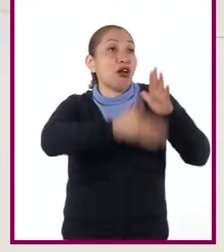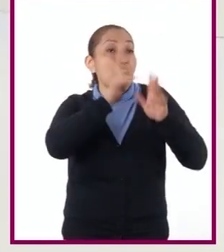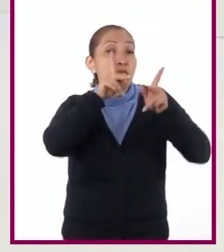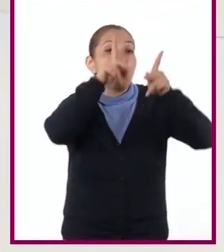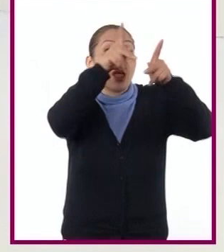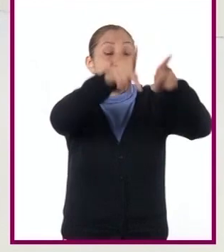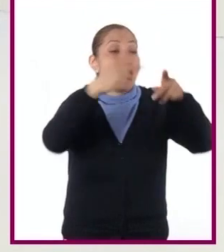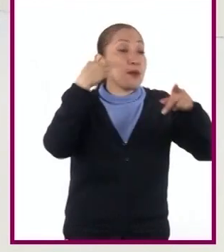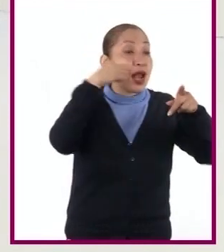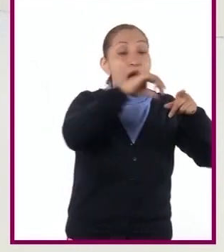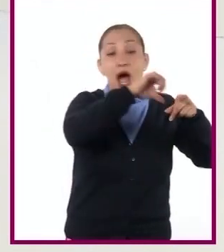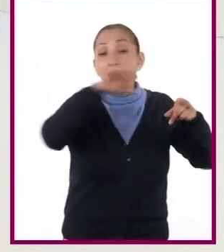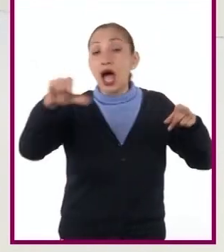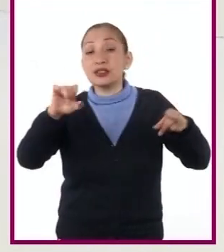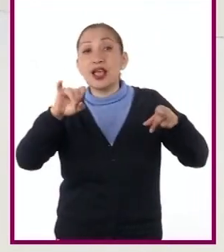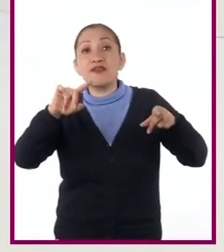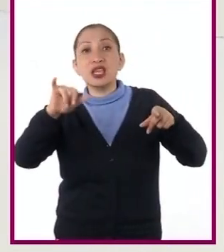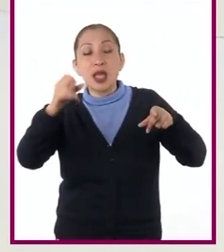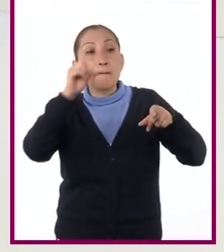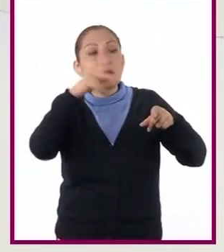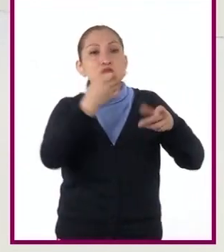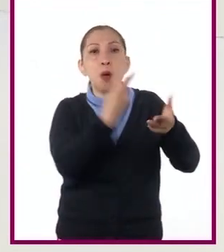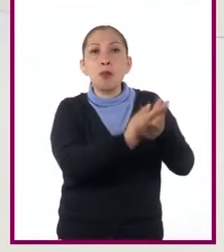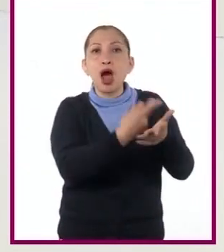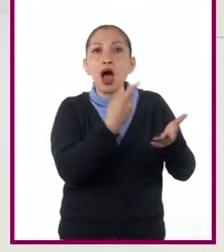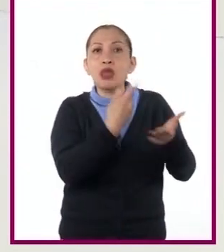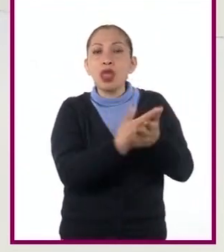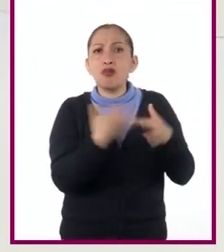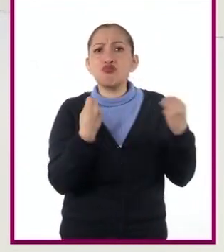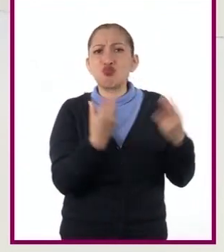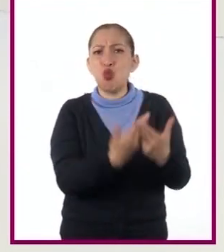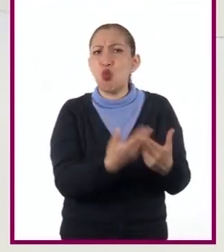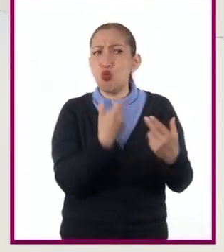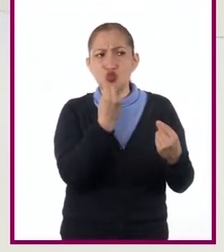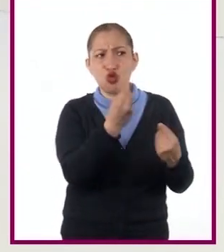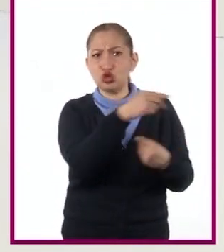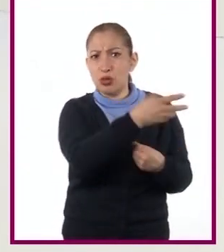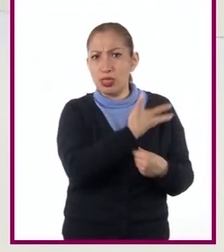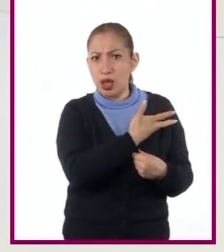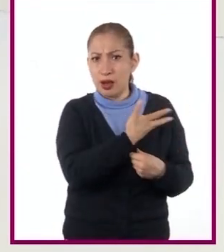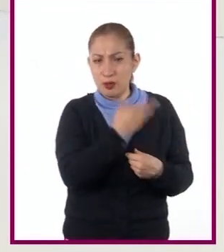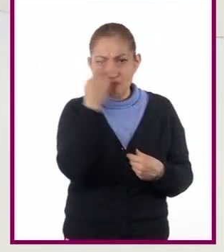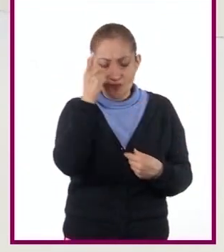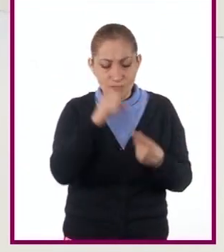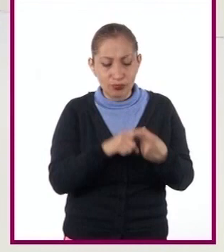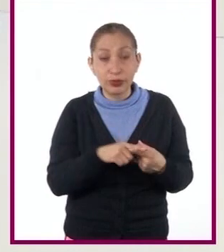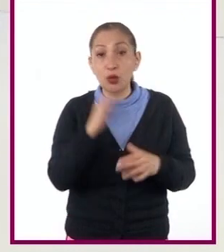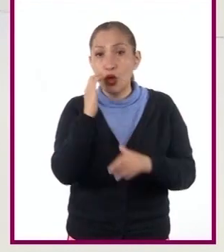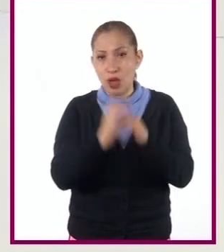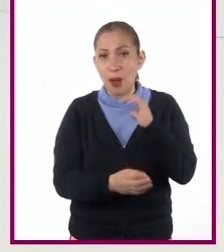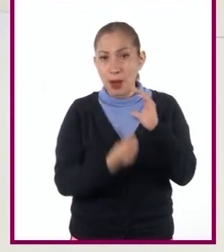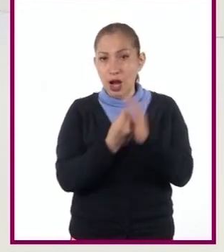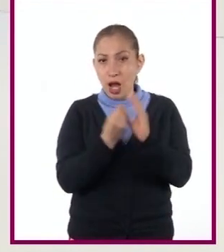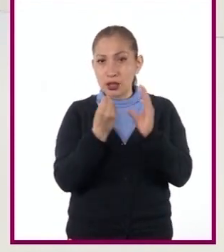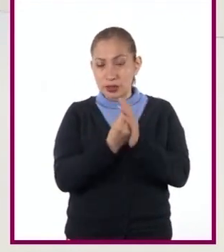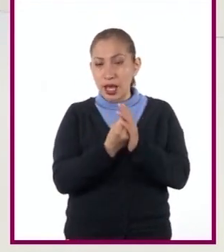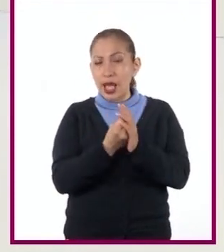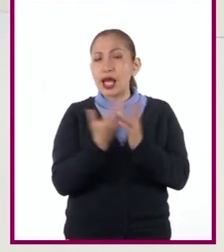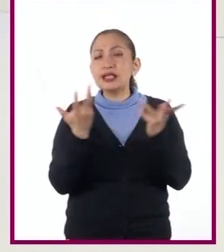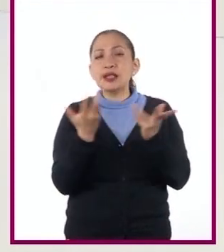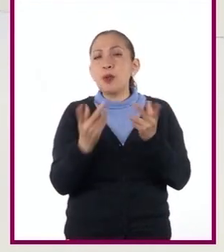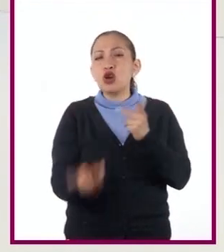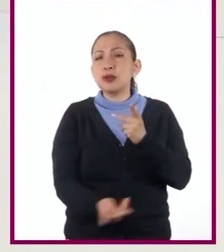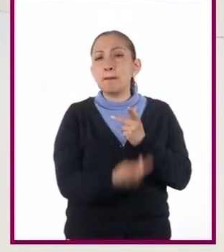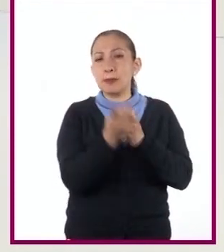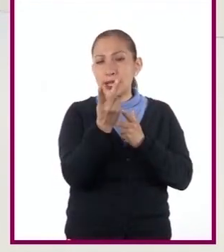puente de Veracruz a Sevilla de ese metal tan preciado. Al inicio de la sesión, formulamos las